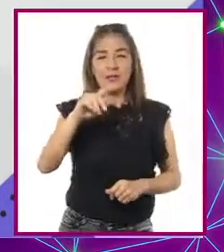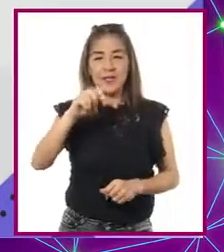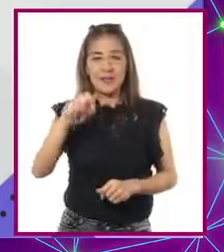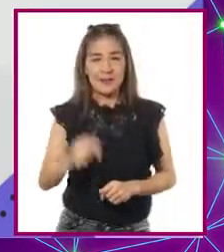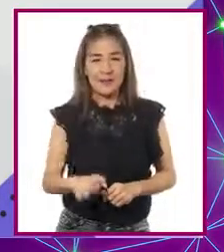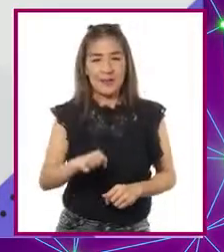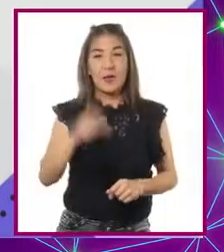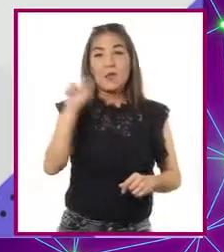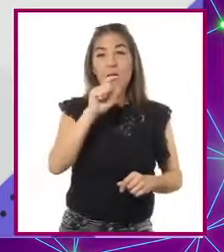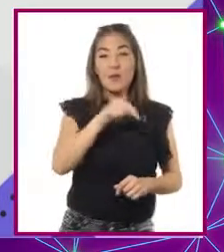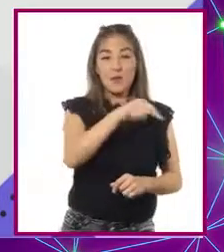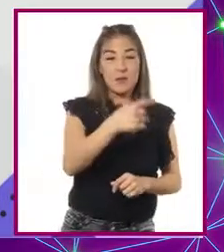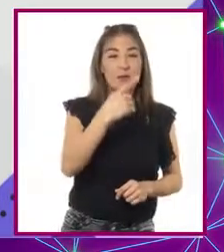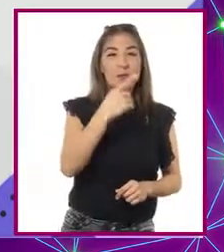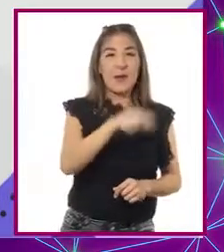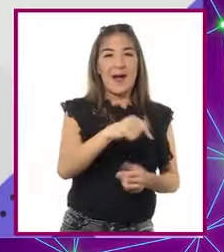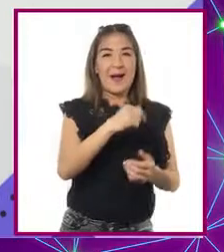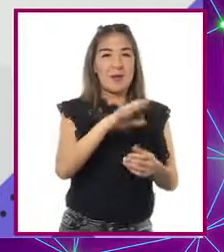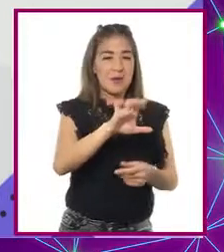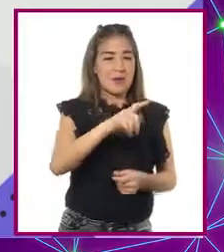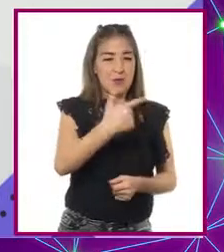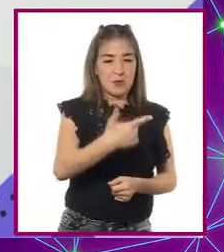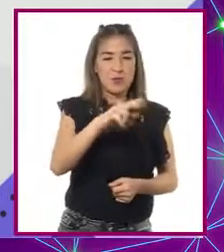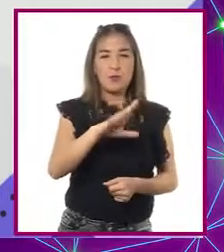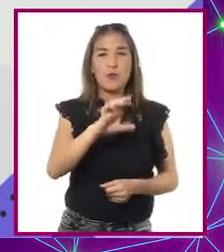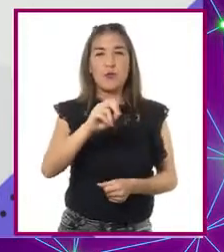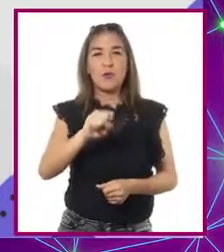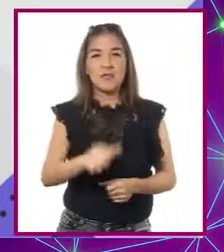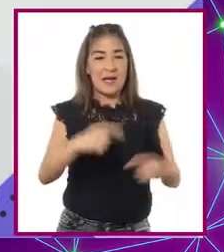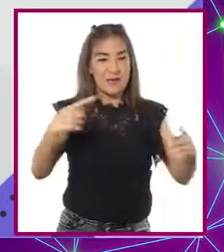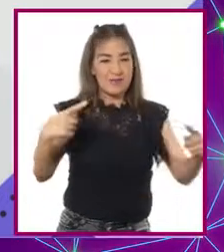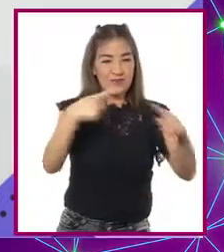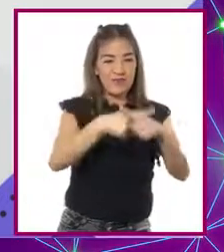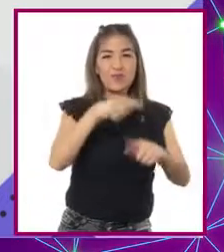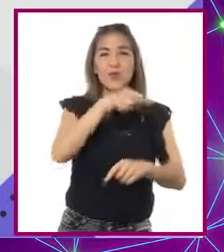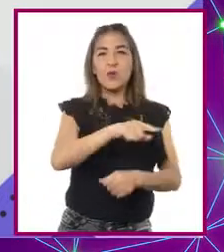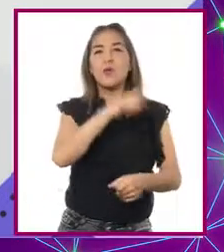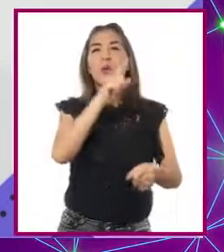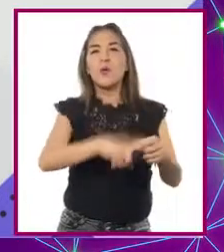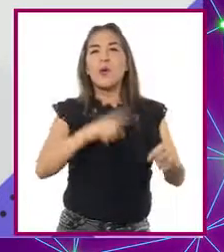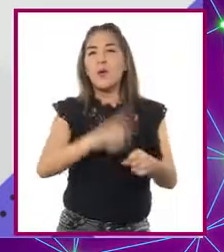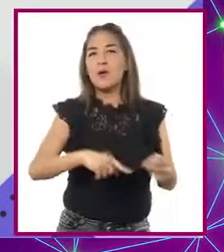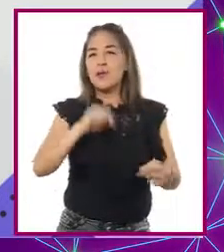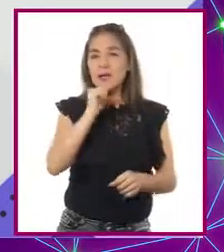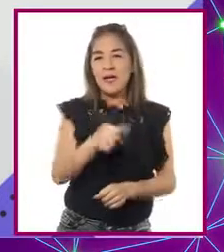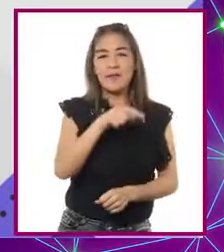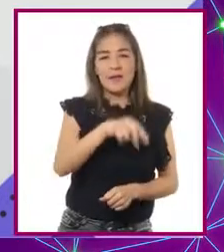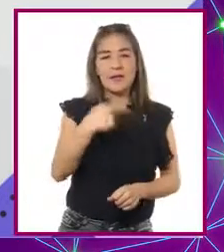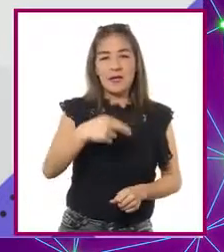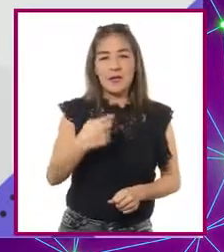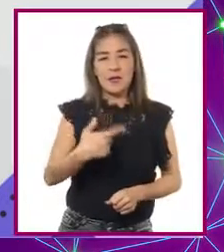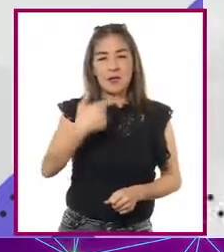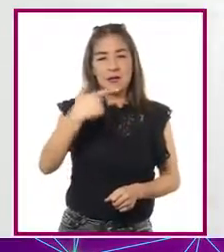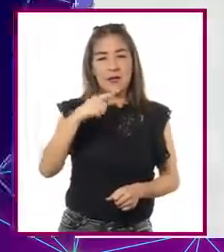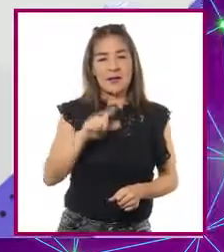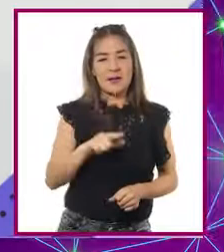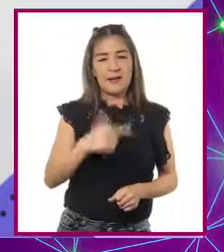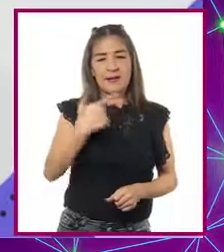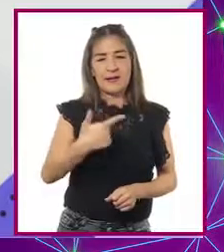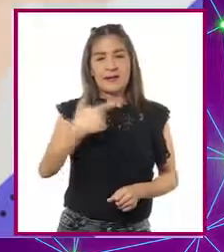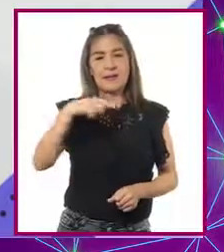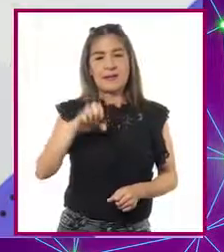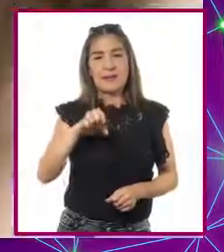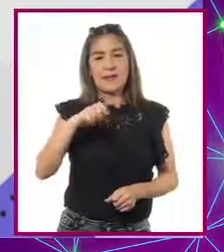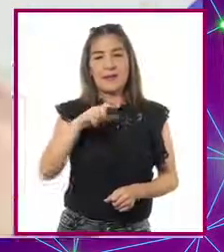glucosa reacciona con el azul de metileno en una reacción redox, se forma una sustancia incolora, leucometileno. Al agitar